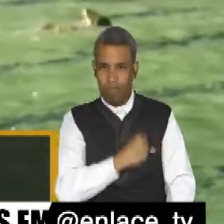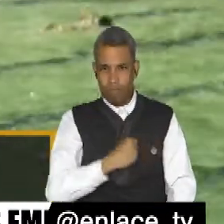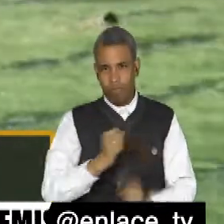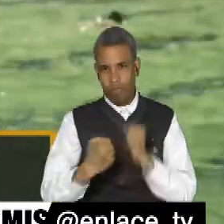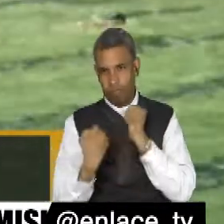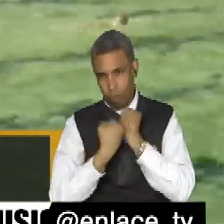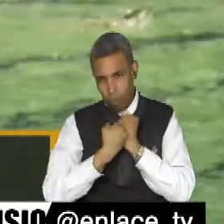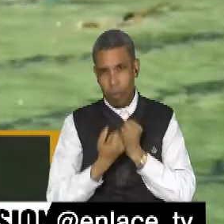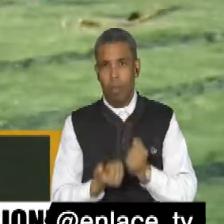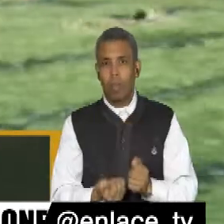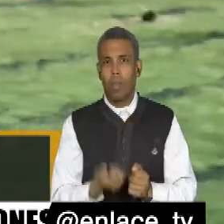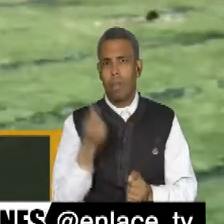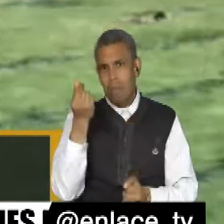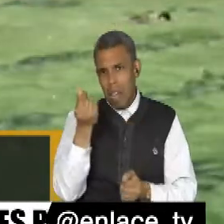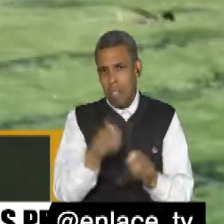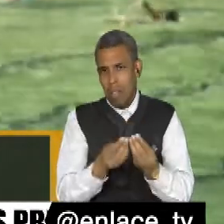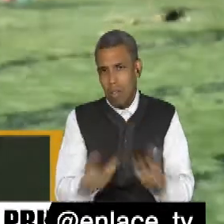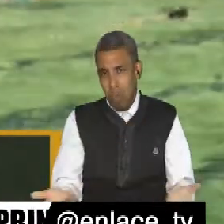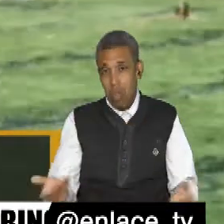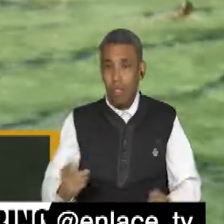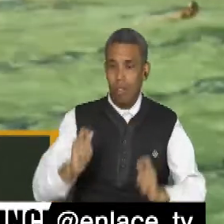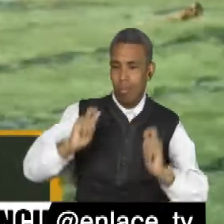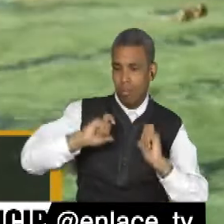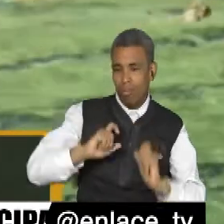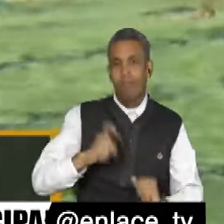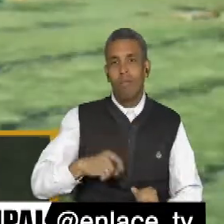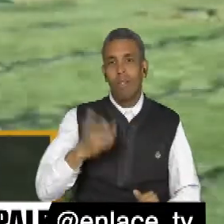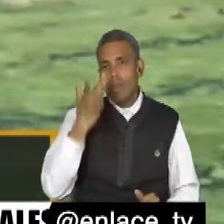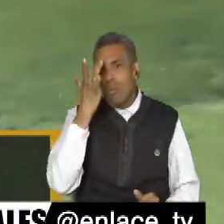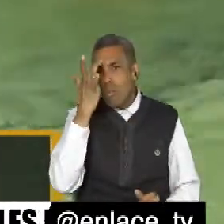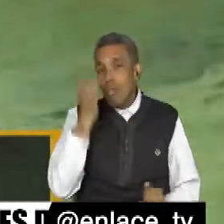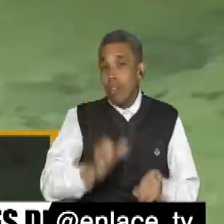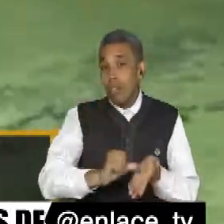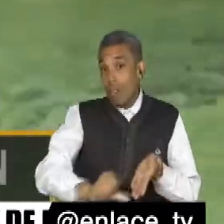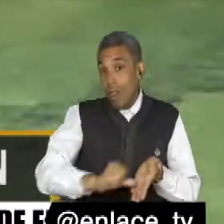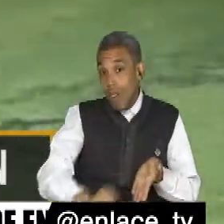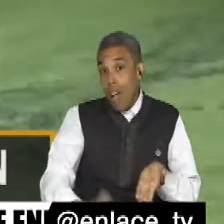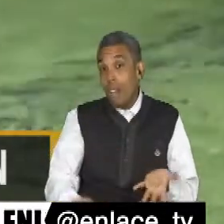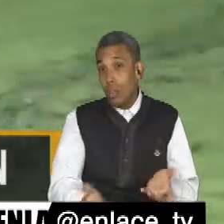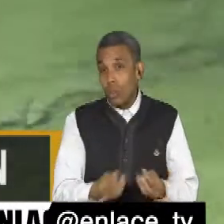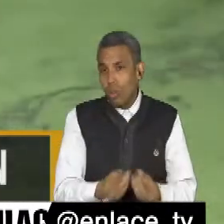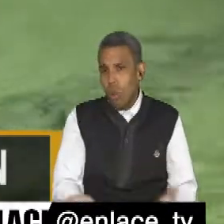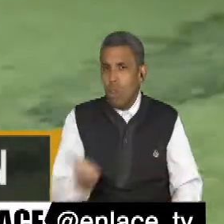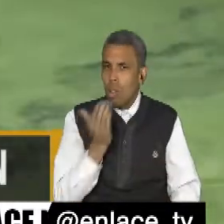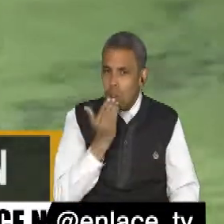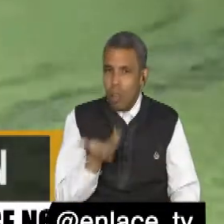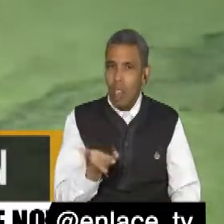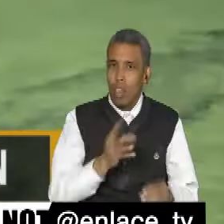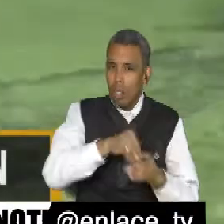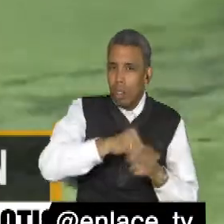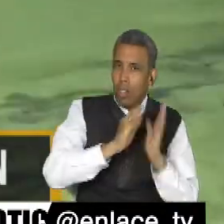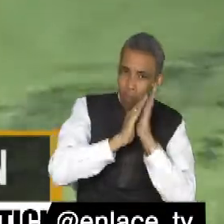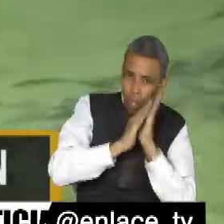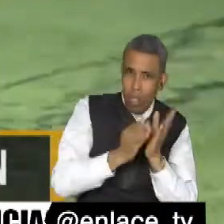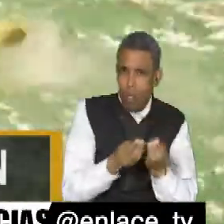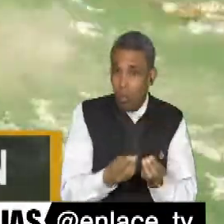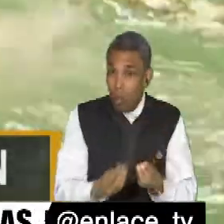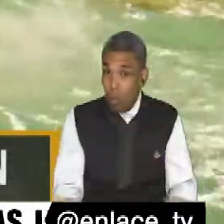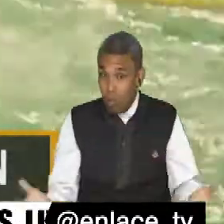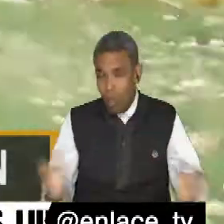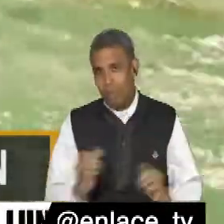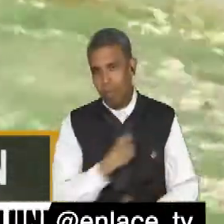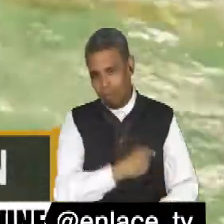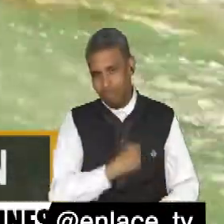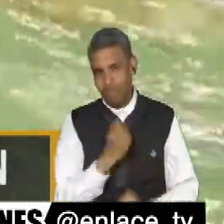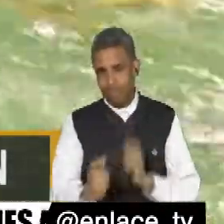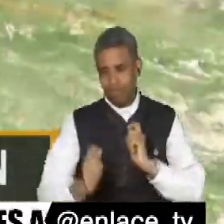colaborar con recursos para poder ir allá, porque siempre son bastantes gastos, pero con las instalaciones